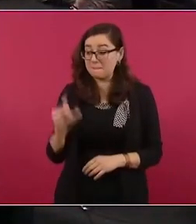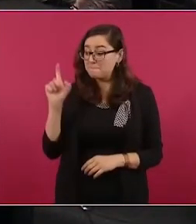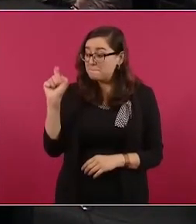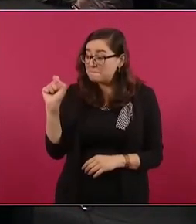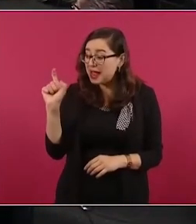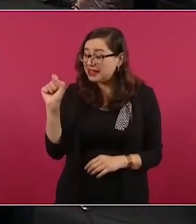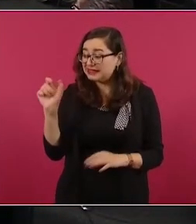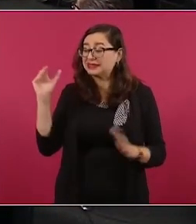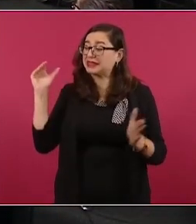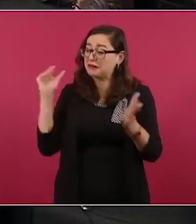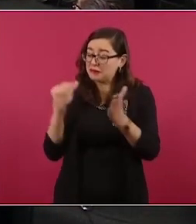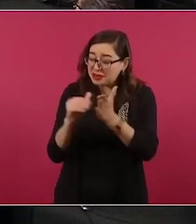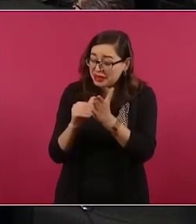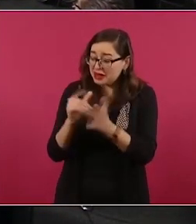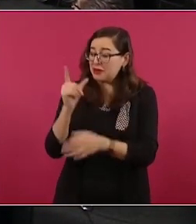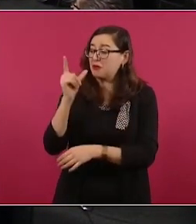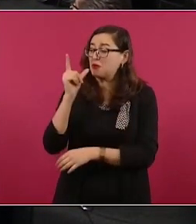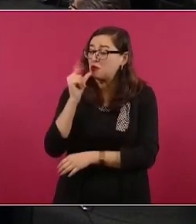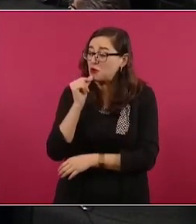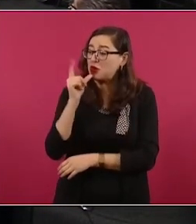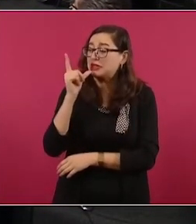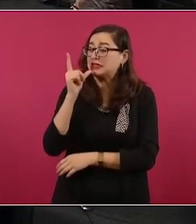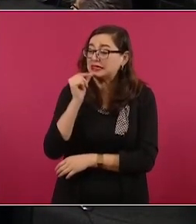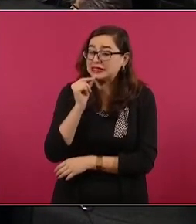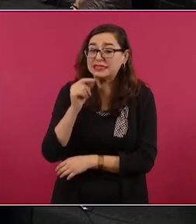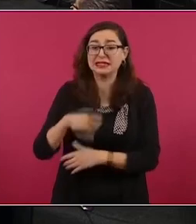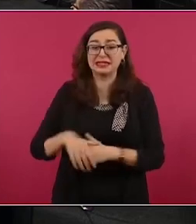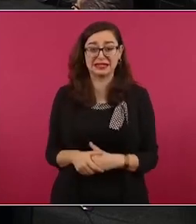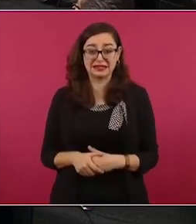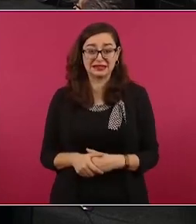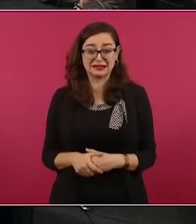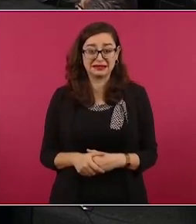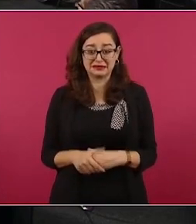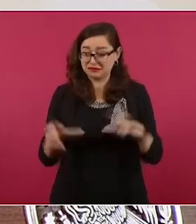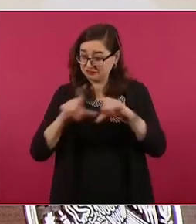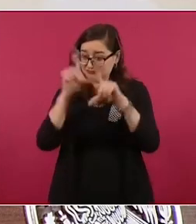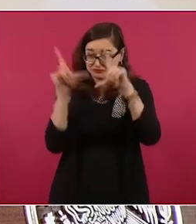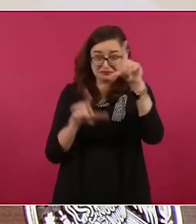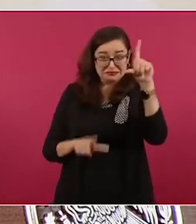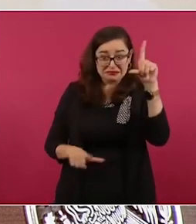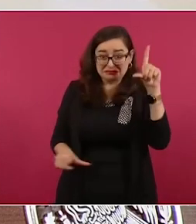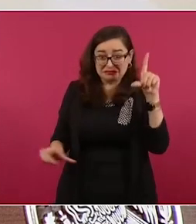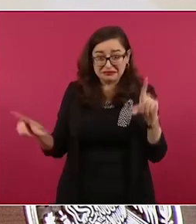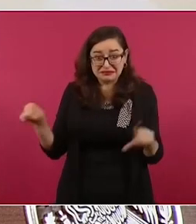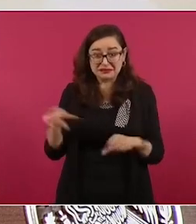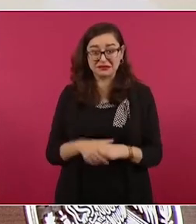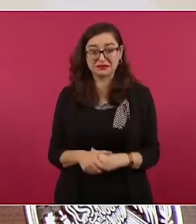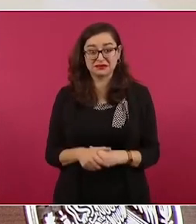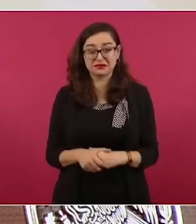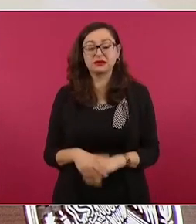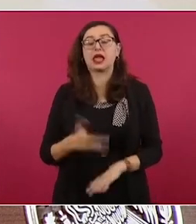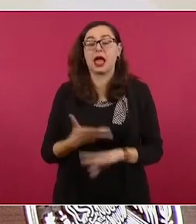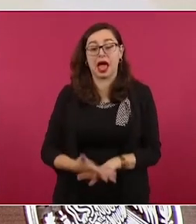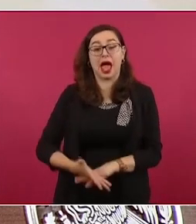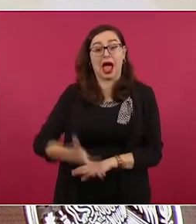20 mil elementos. Yo fui jefe de gobierno de la Ciudad de México y me